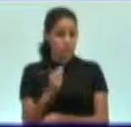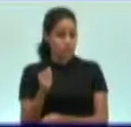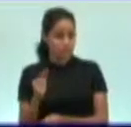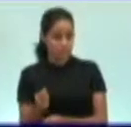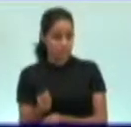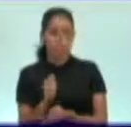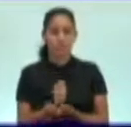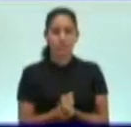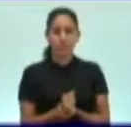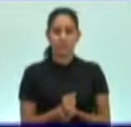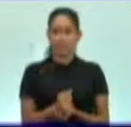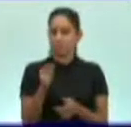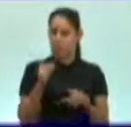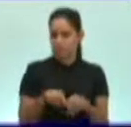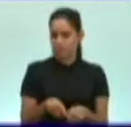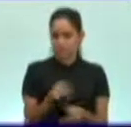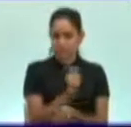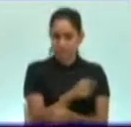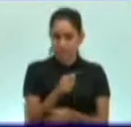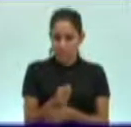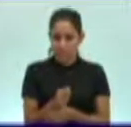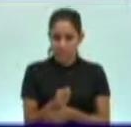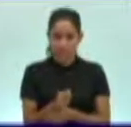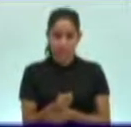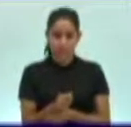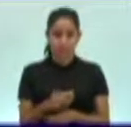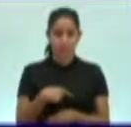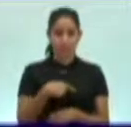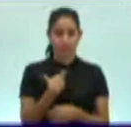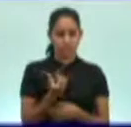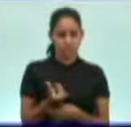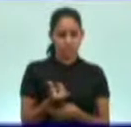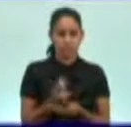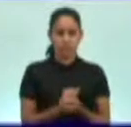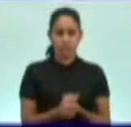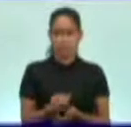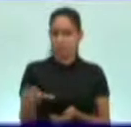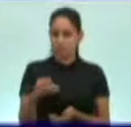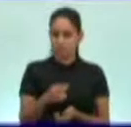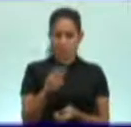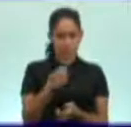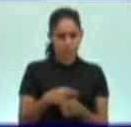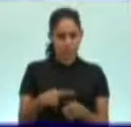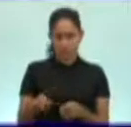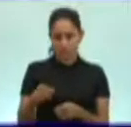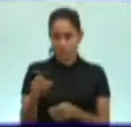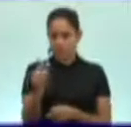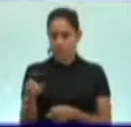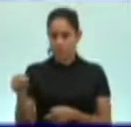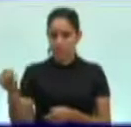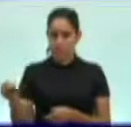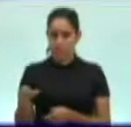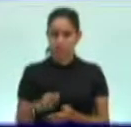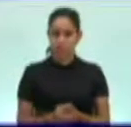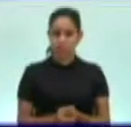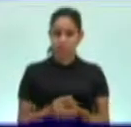maestros, instructores de artes y todas aquellas personas encargadas de la atención a